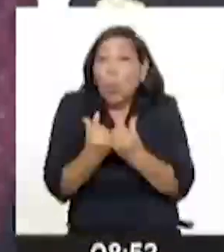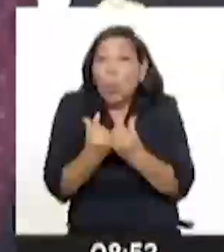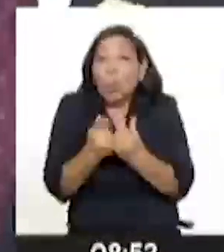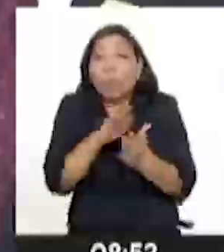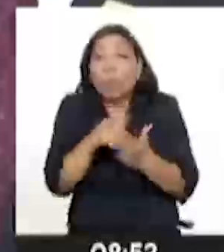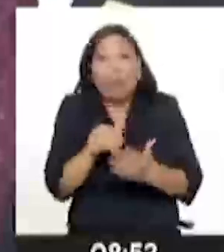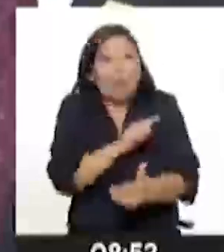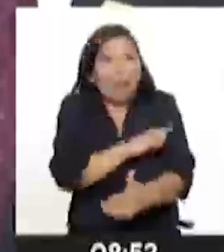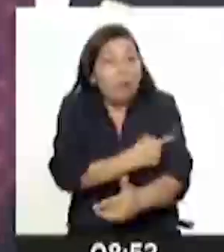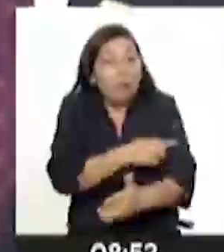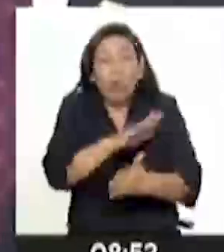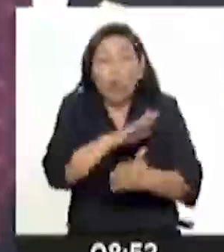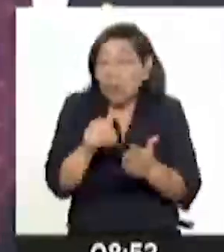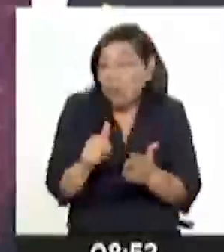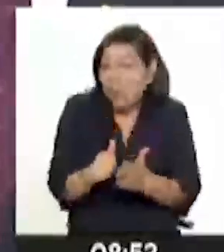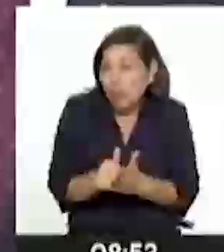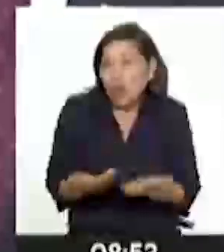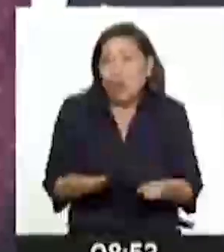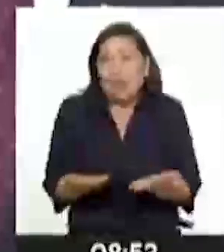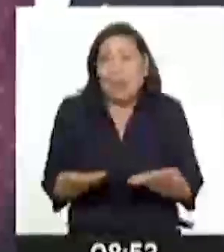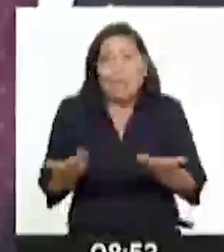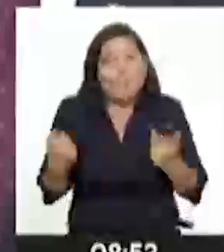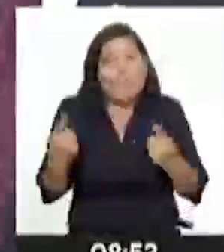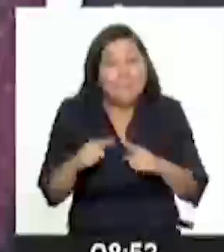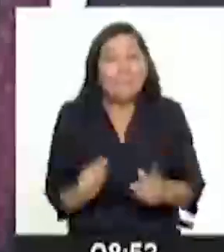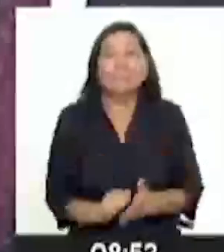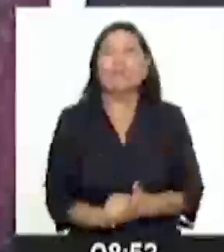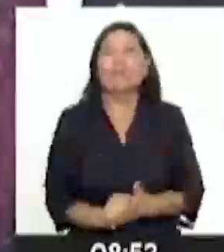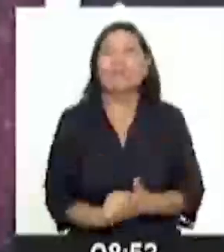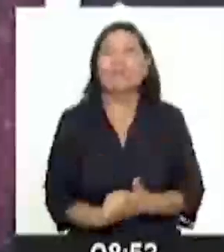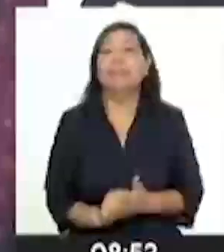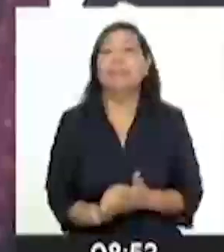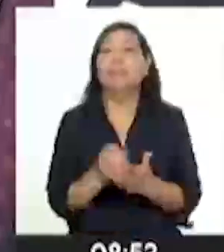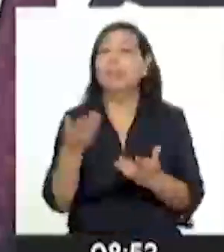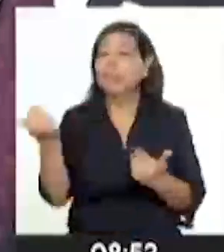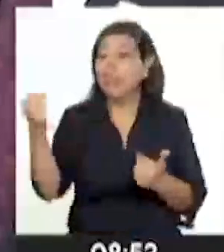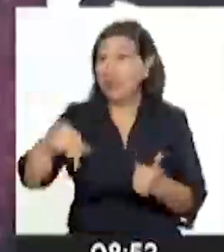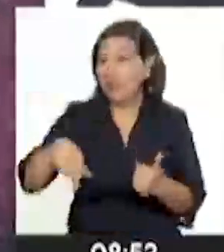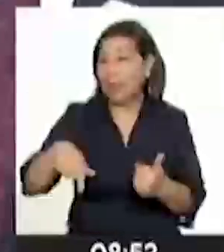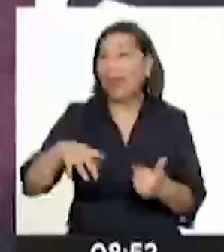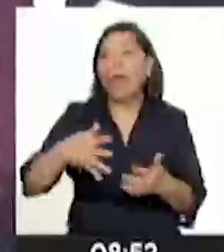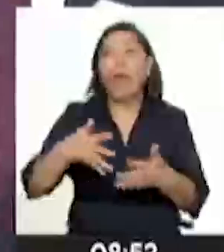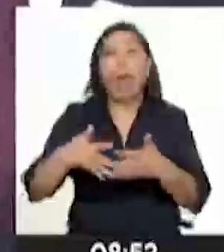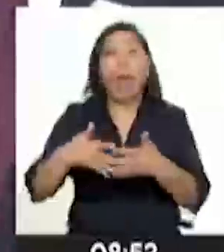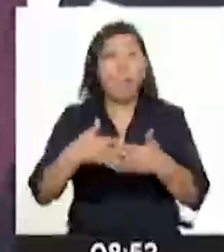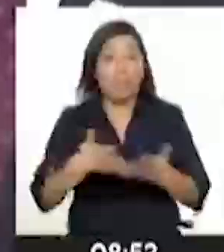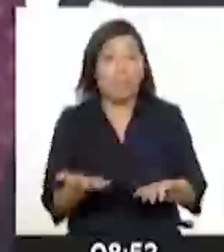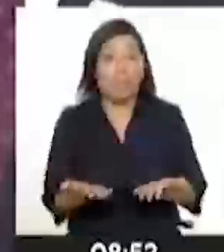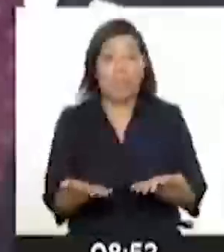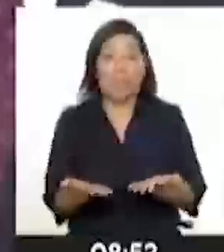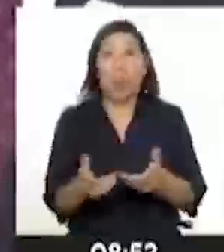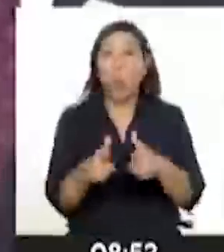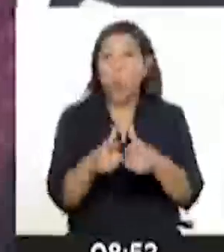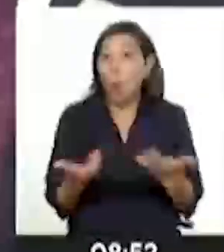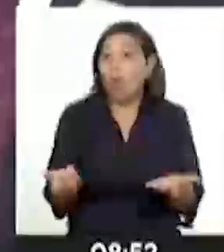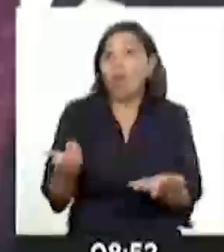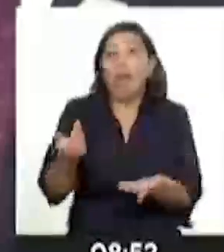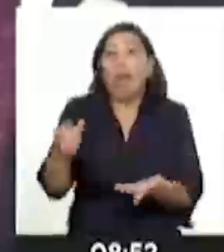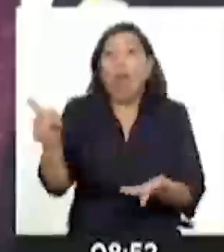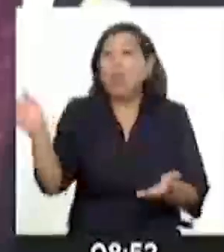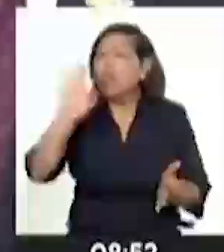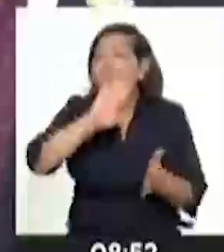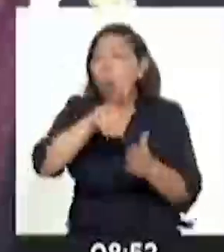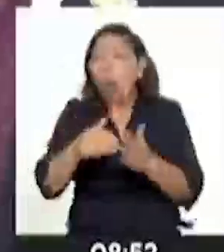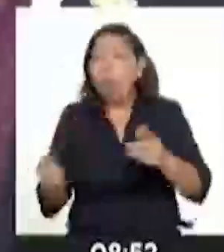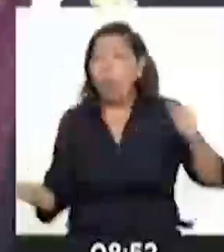este esfuerzo y hace todo el esfuerzo, valga la redundancia, de venir a este lugar, como tú has dicho, el lugar centro financiero del mundo,